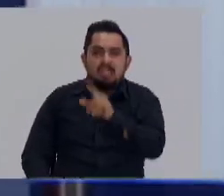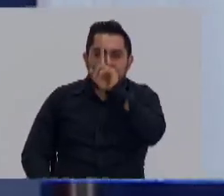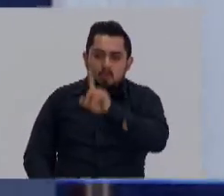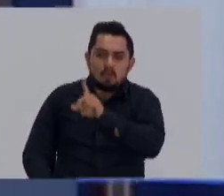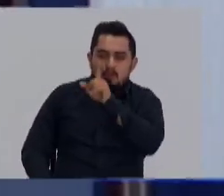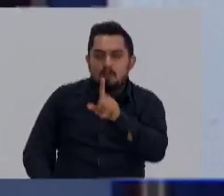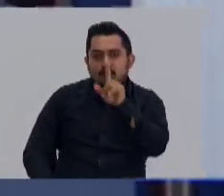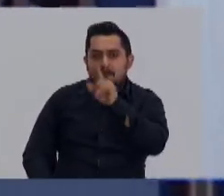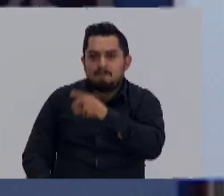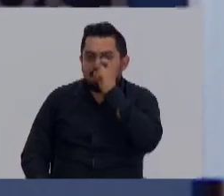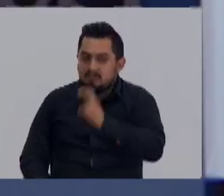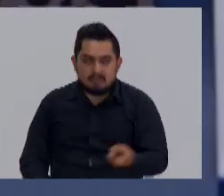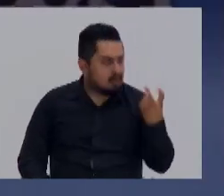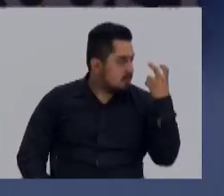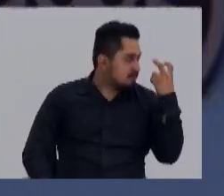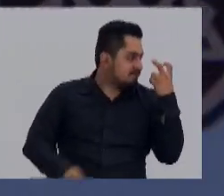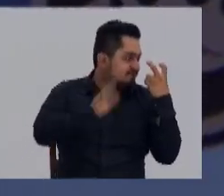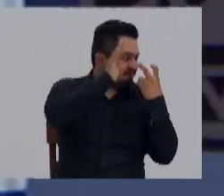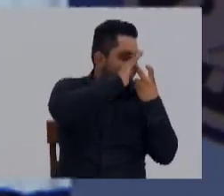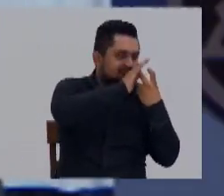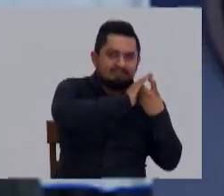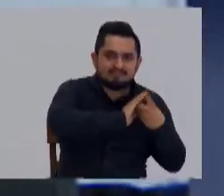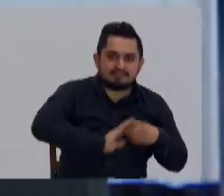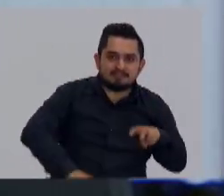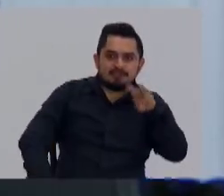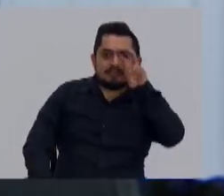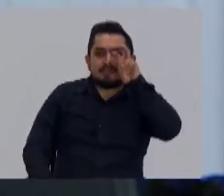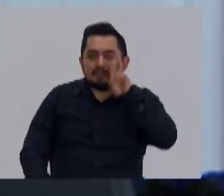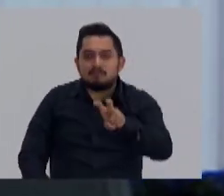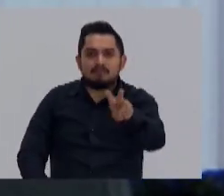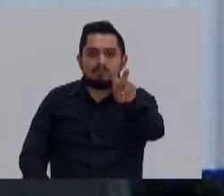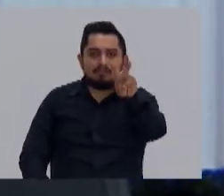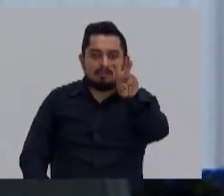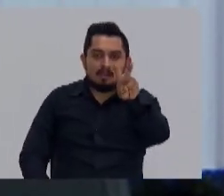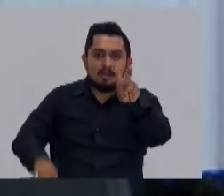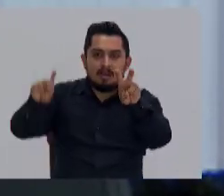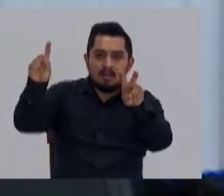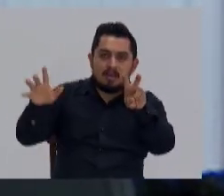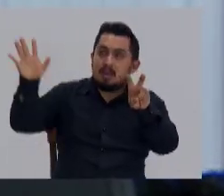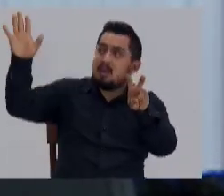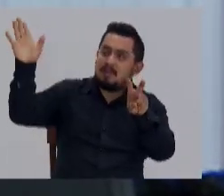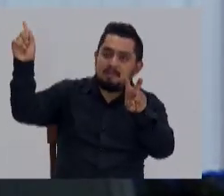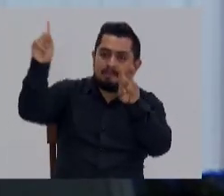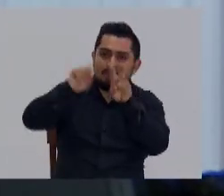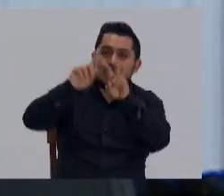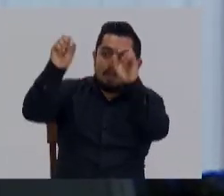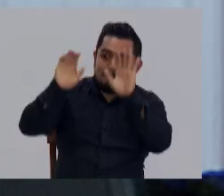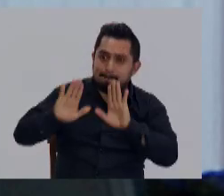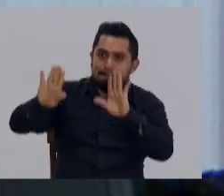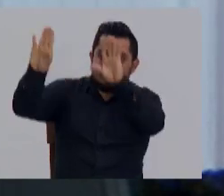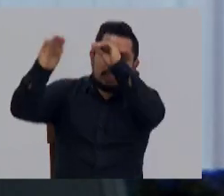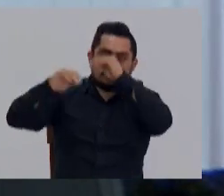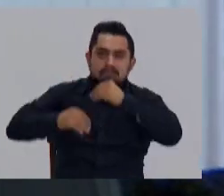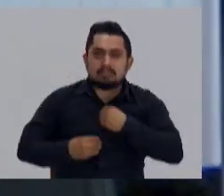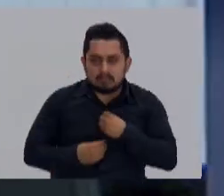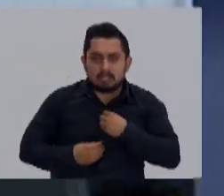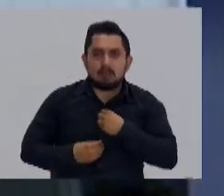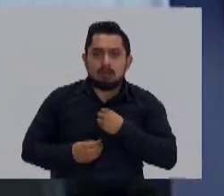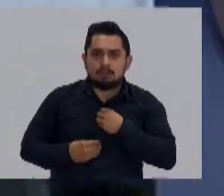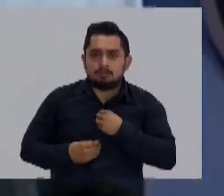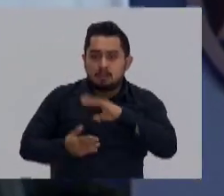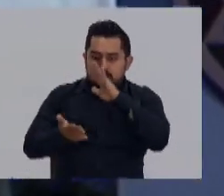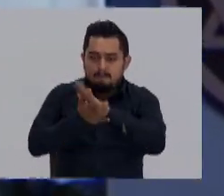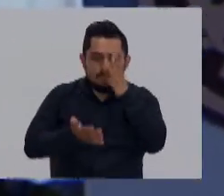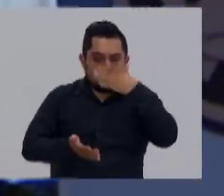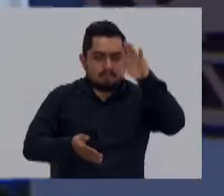no viendo hacia atrás, sino esperando que Él obre a través de mí, con su